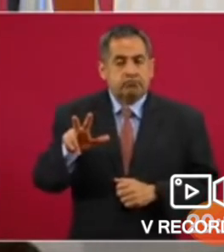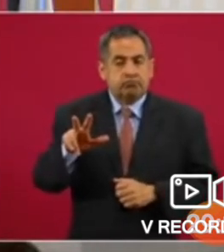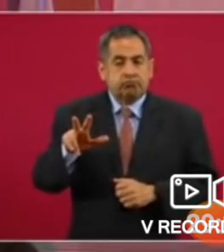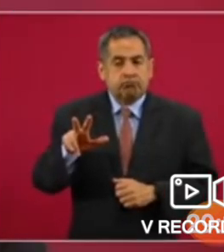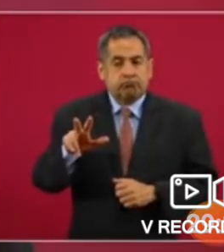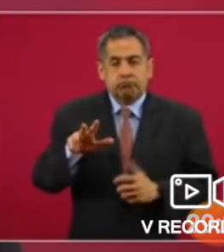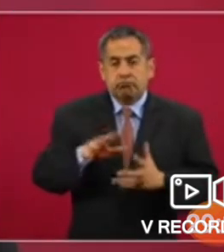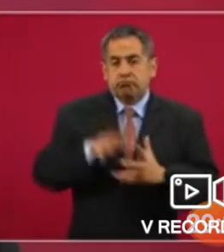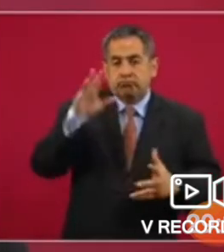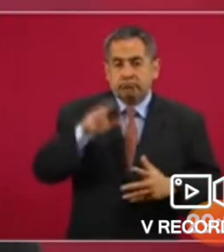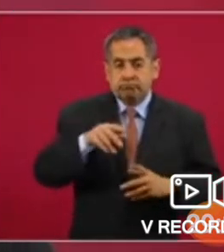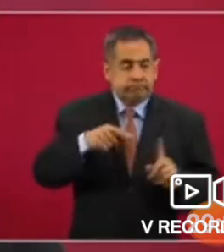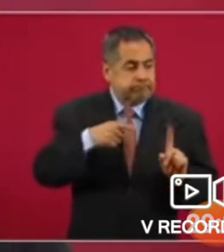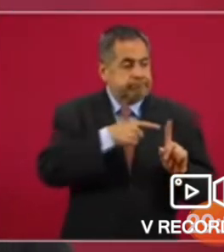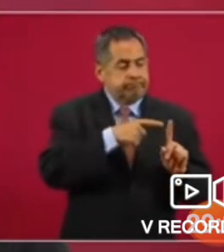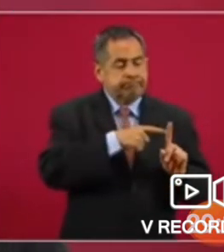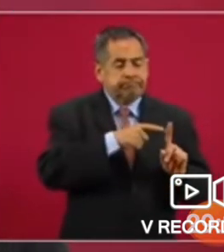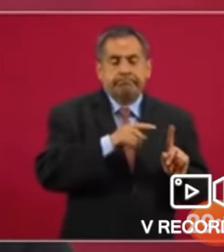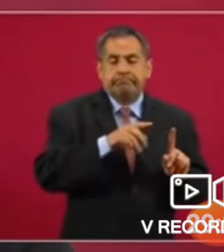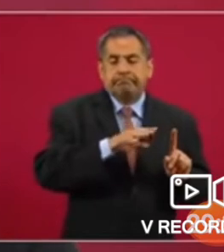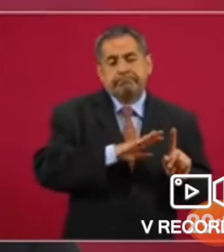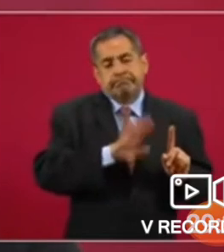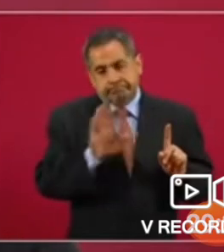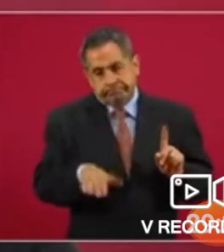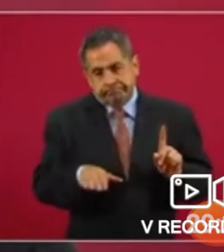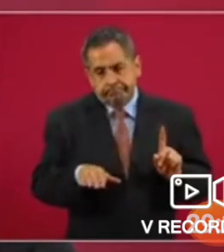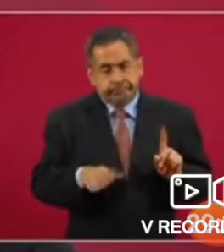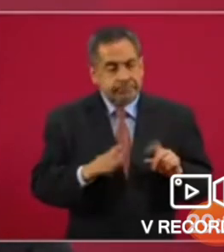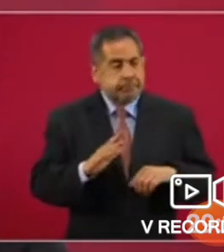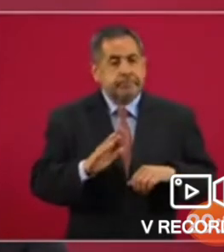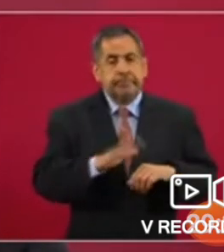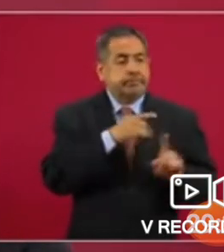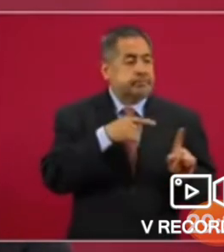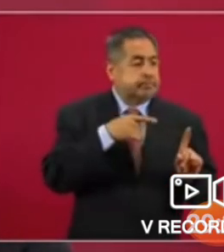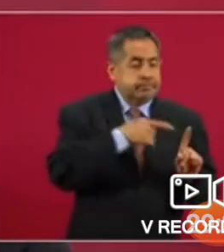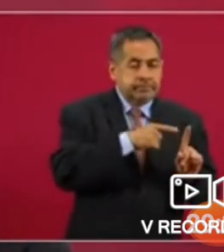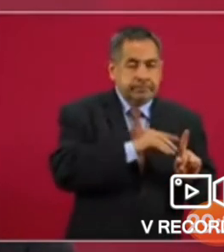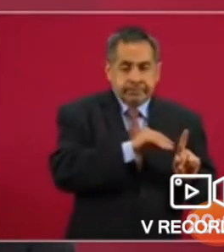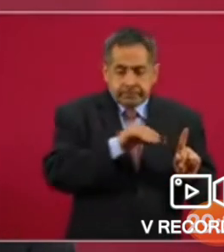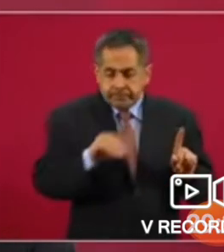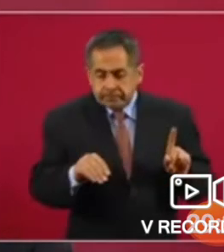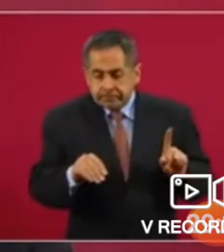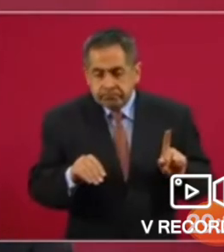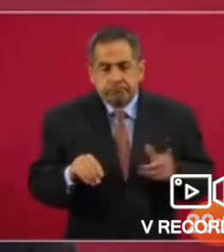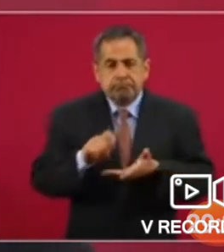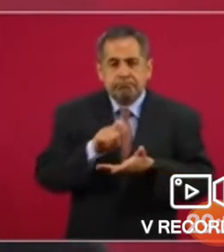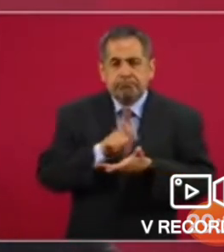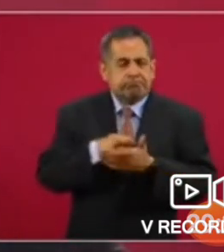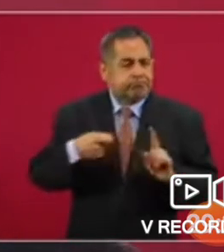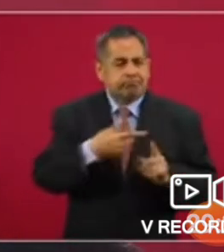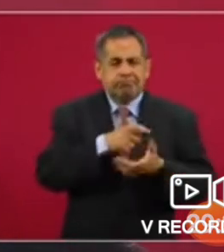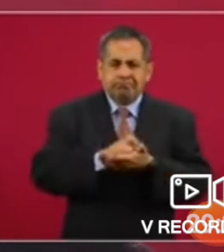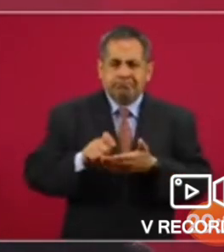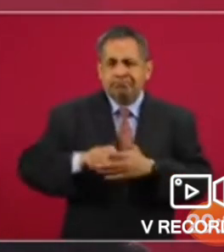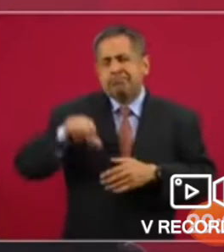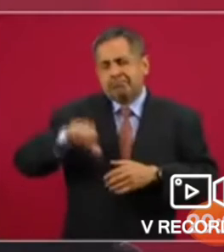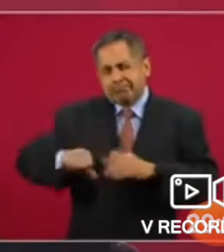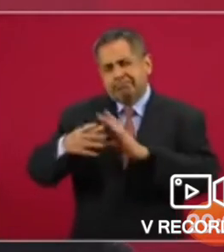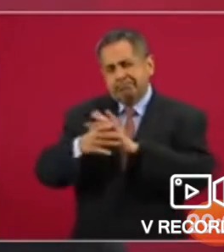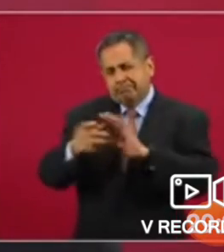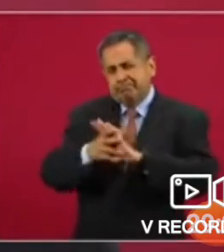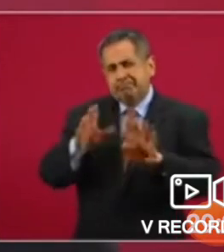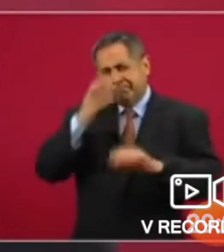en su mayoría son casos fatales de funciones, que fueron clasificados por dictaminación. Y hemos hablado en la conferencia